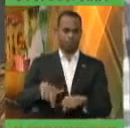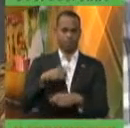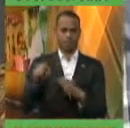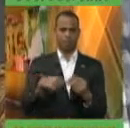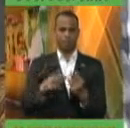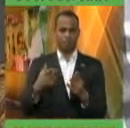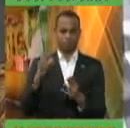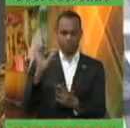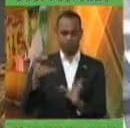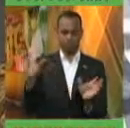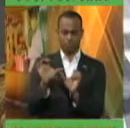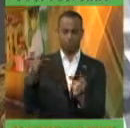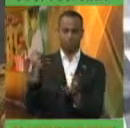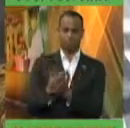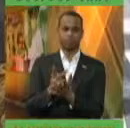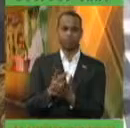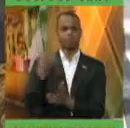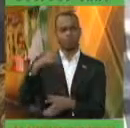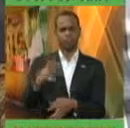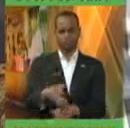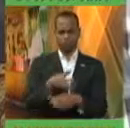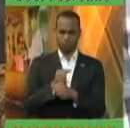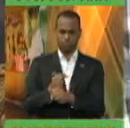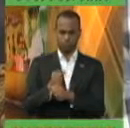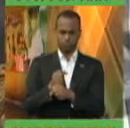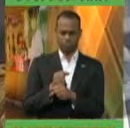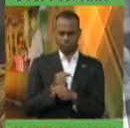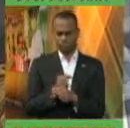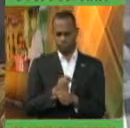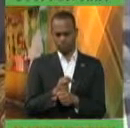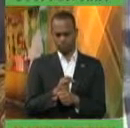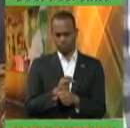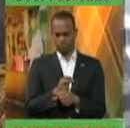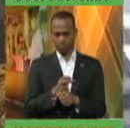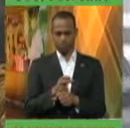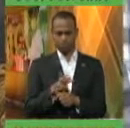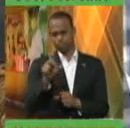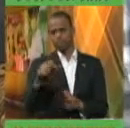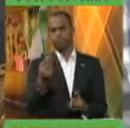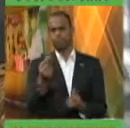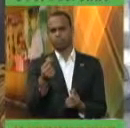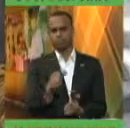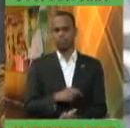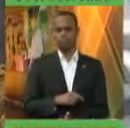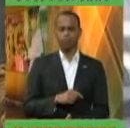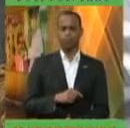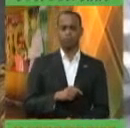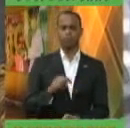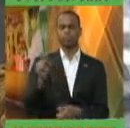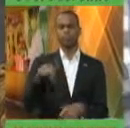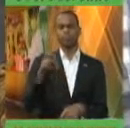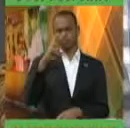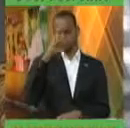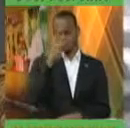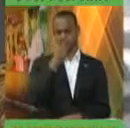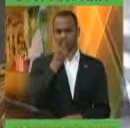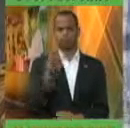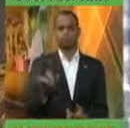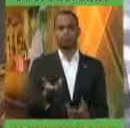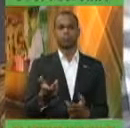refiere desde el aire para que una playa bien lo que tienes y acá en la república dominicana